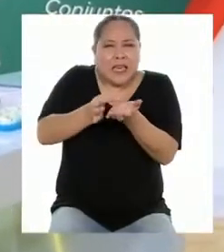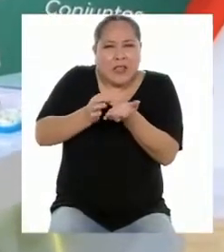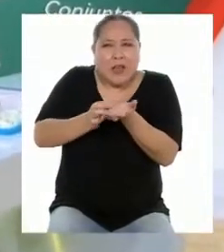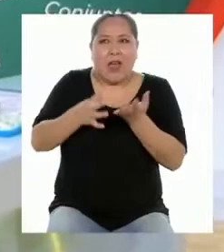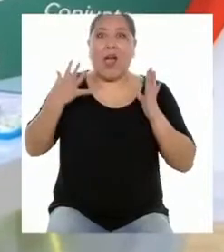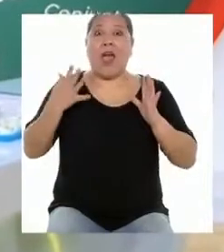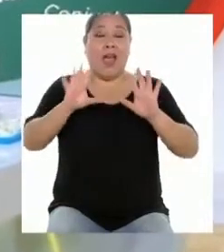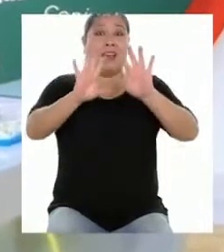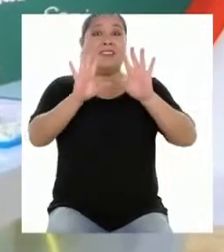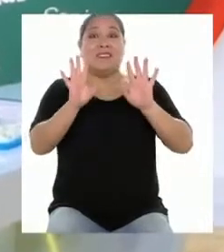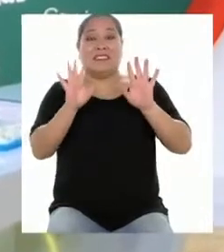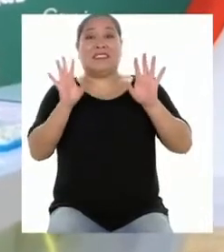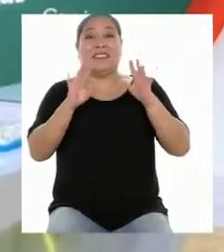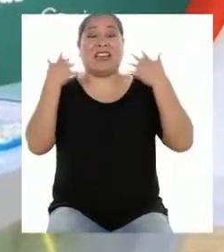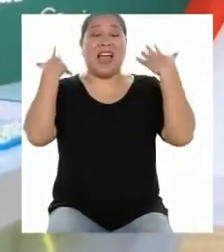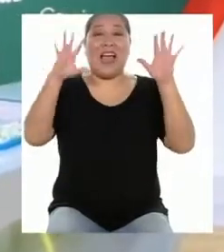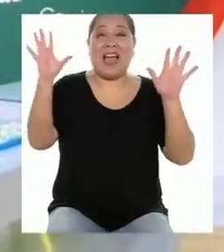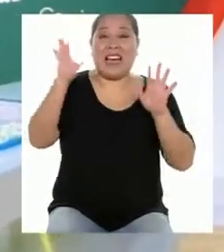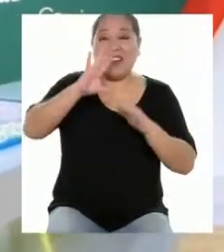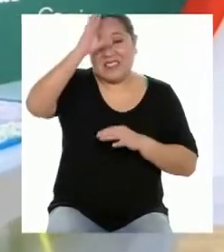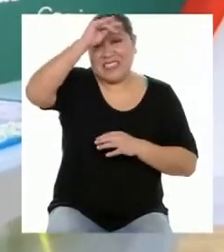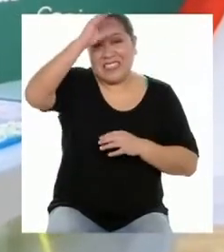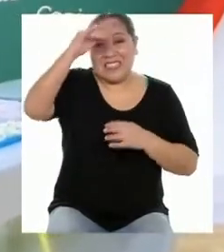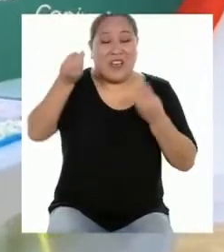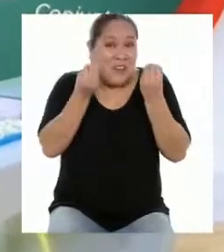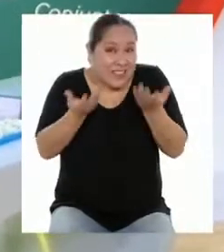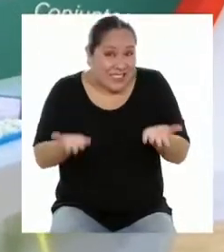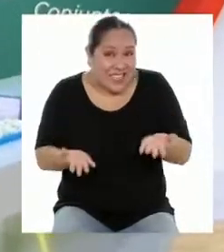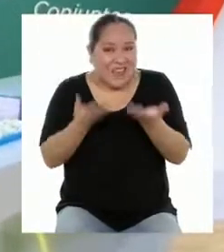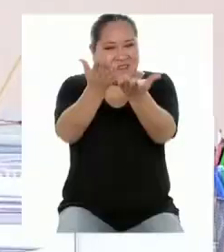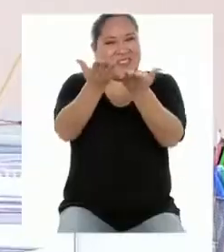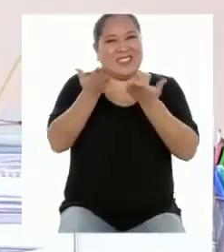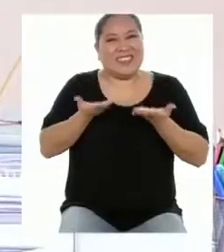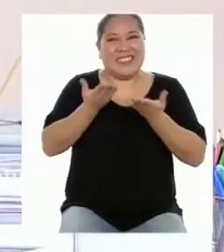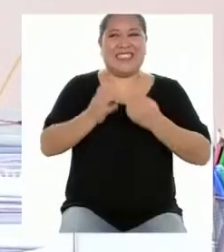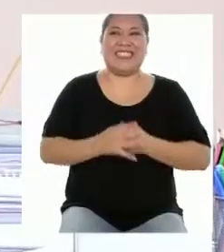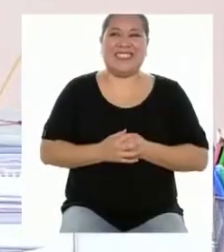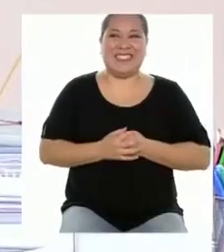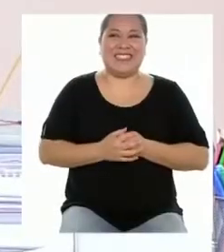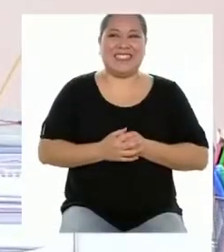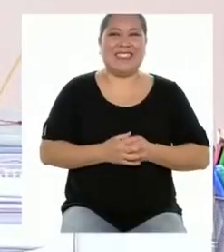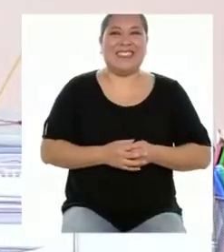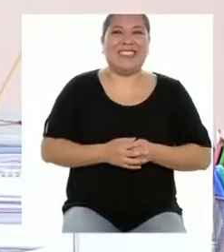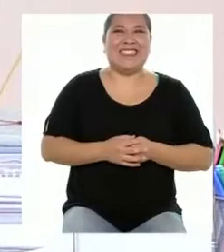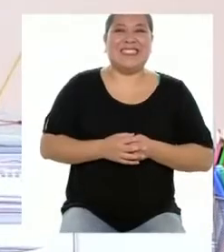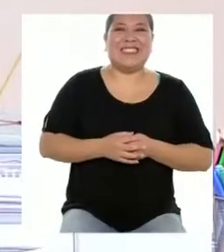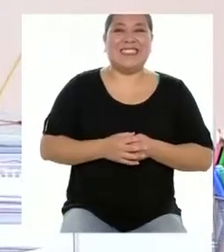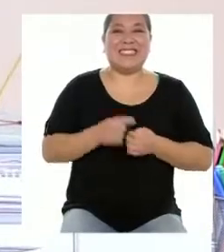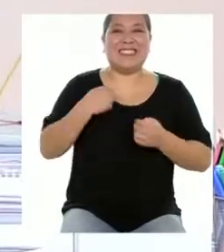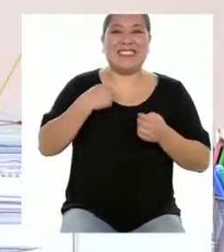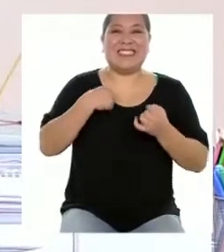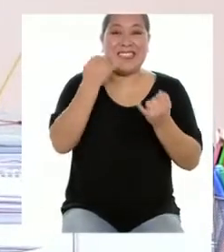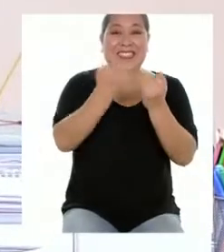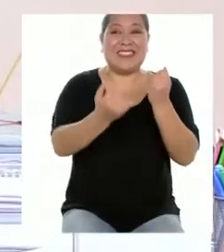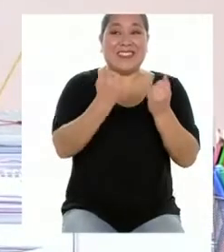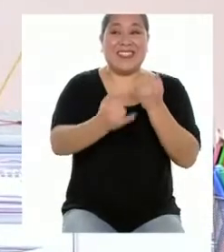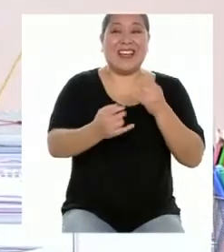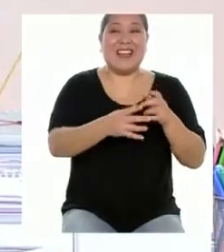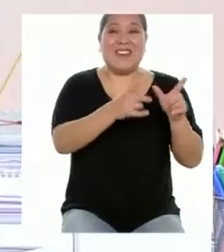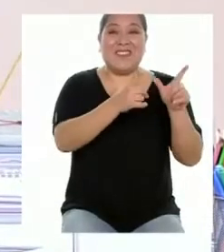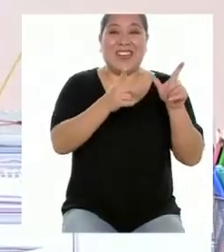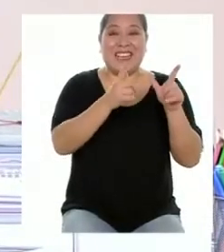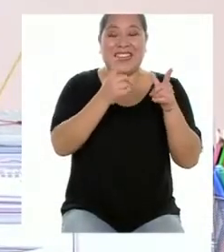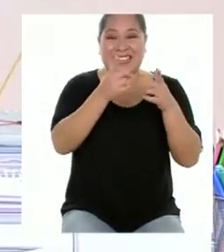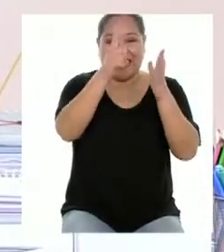papa. ¡Hey, chicas y chicos! ¿Cómo están? ¡Bienvenidos! Estaba terminando mi lista del mercado. Ya saben, para